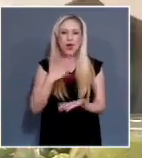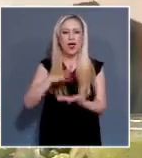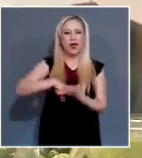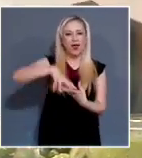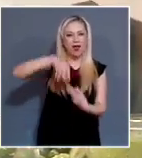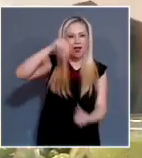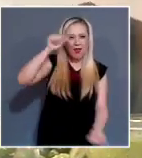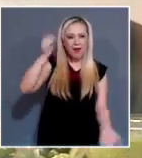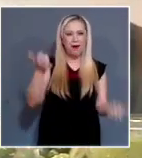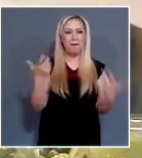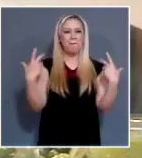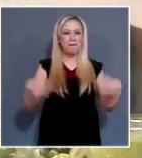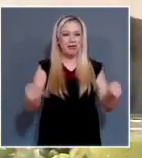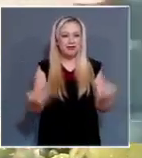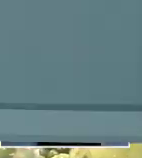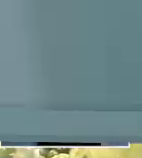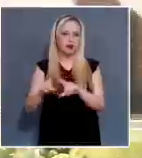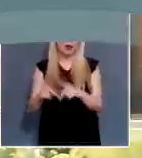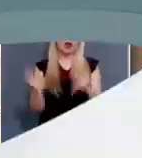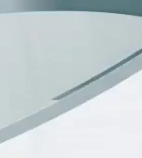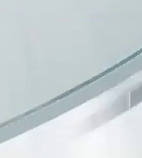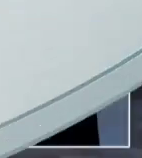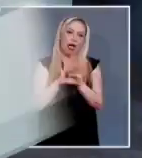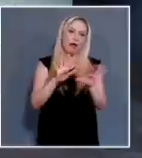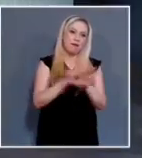Federación, Jesús Daza.